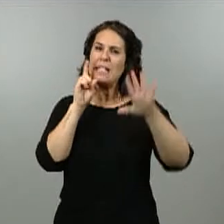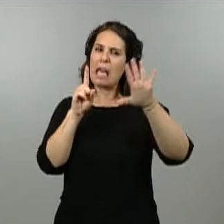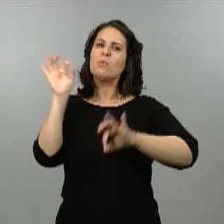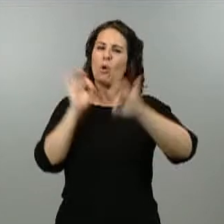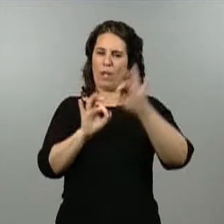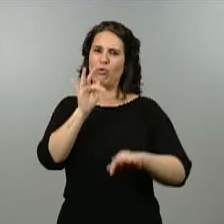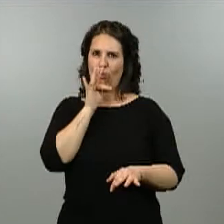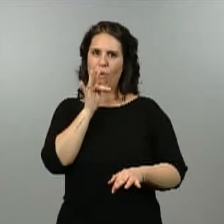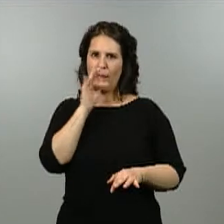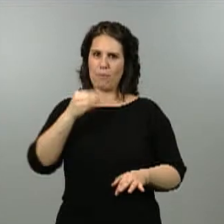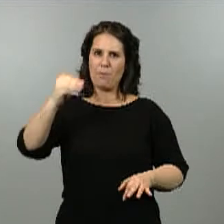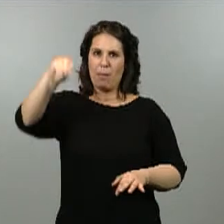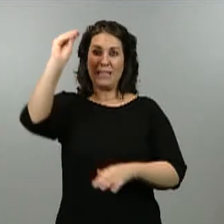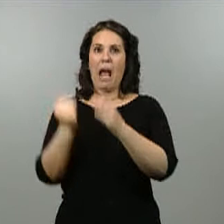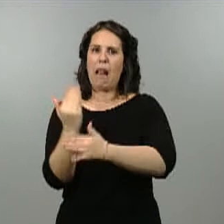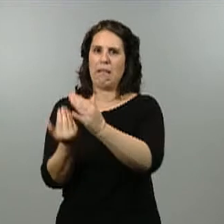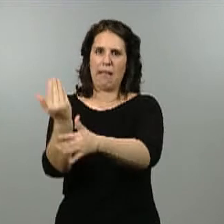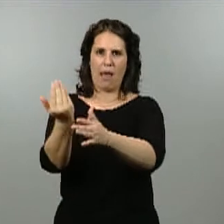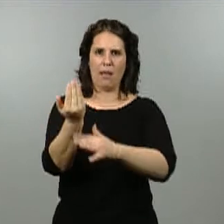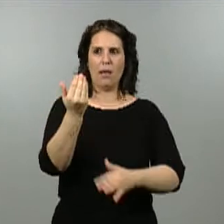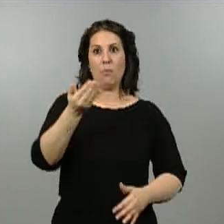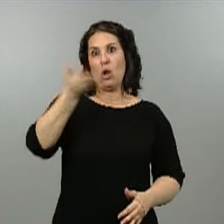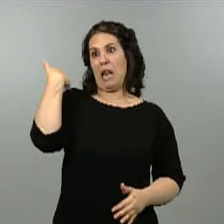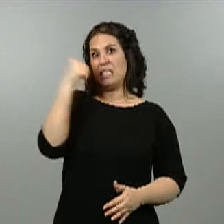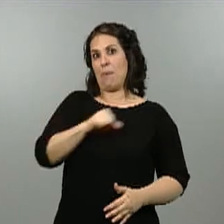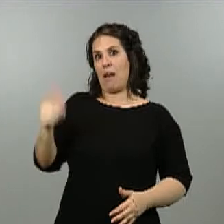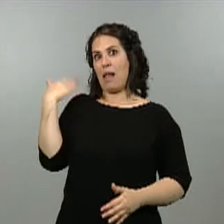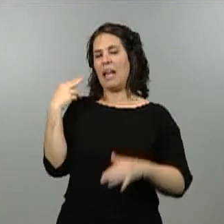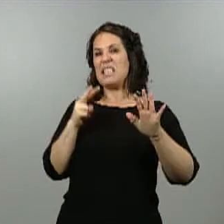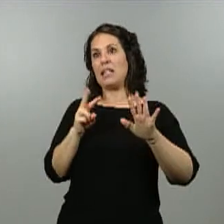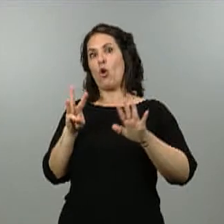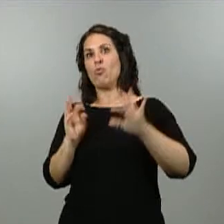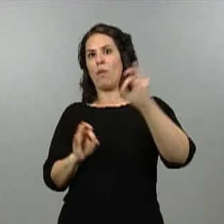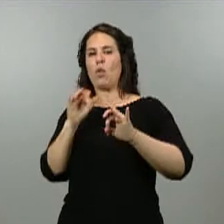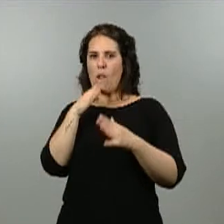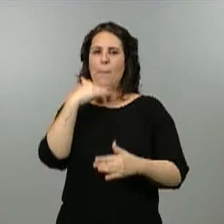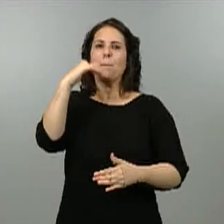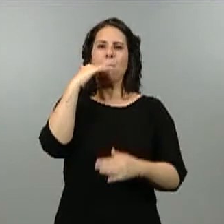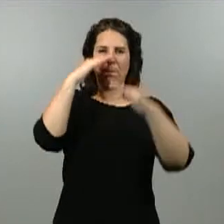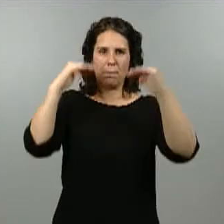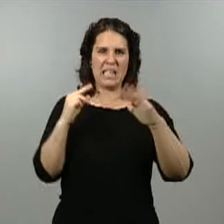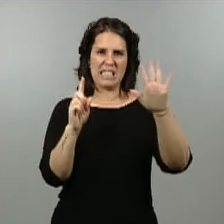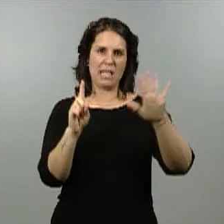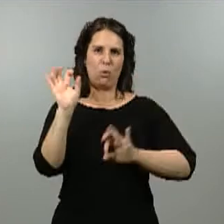la semana pasada estaban incrementos de entre el 7 y el 8%. El resto de los países, como les digo, son